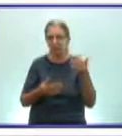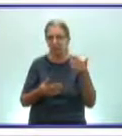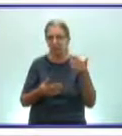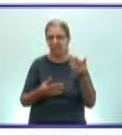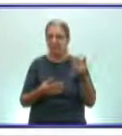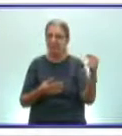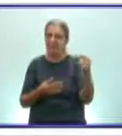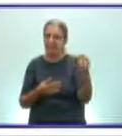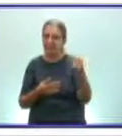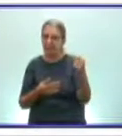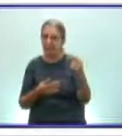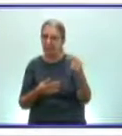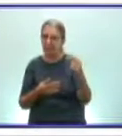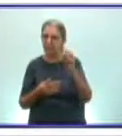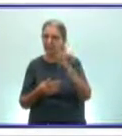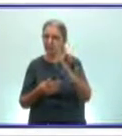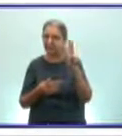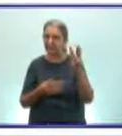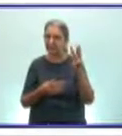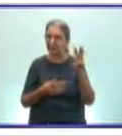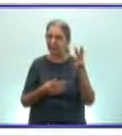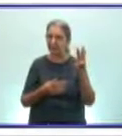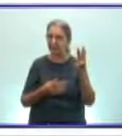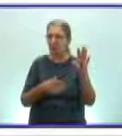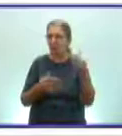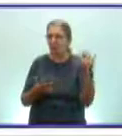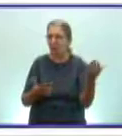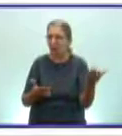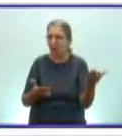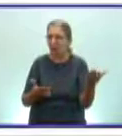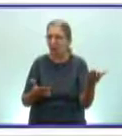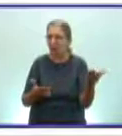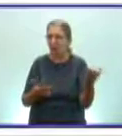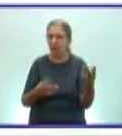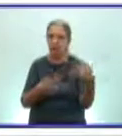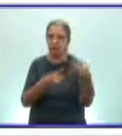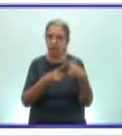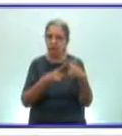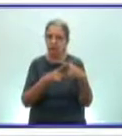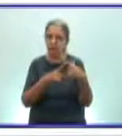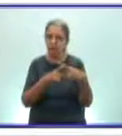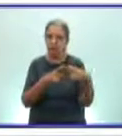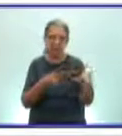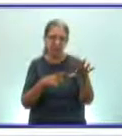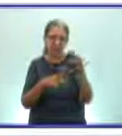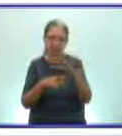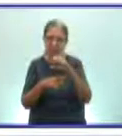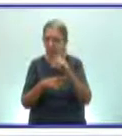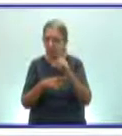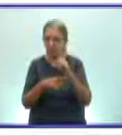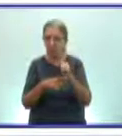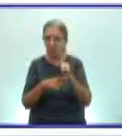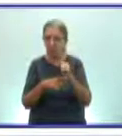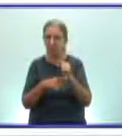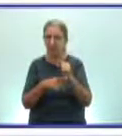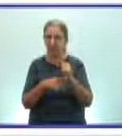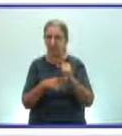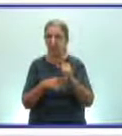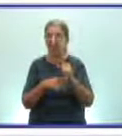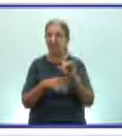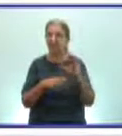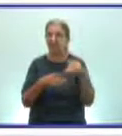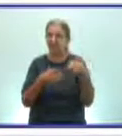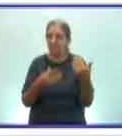de 33 grados Celsius. Por supuesto, vas a sumar todas las frecuencias absolutas y vas